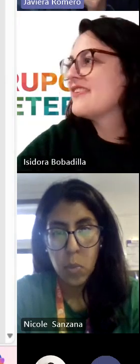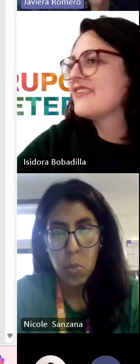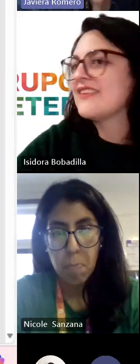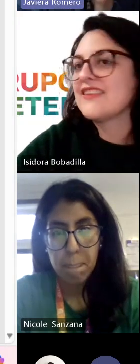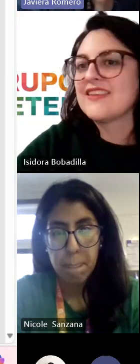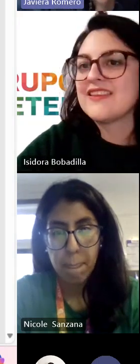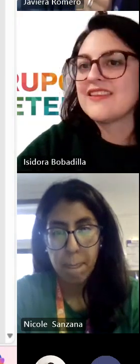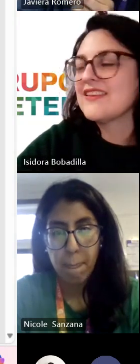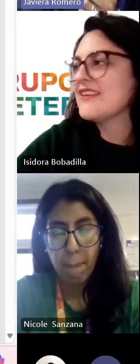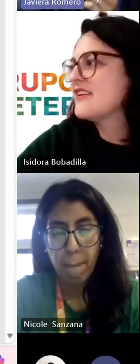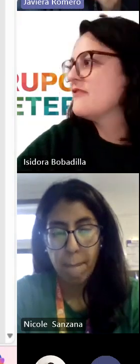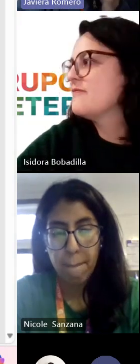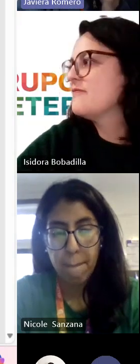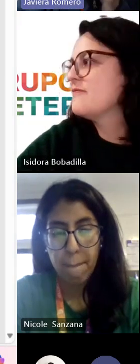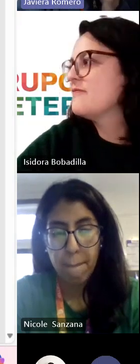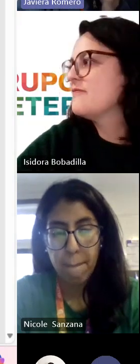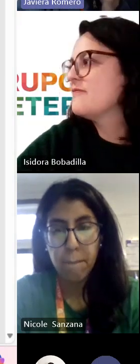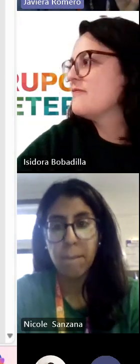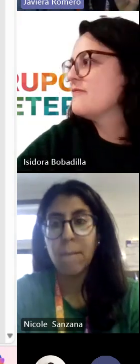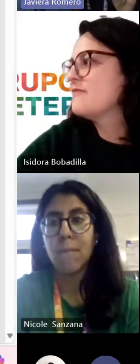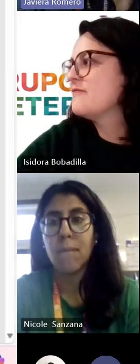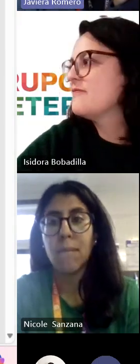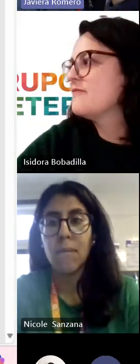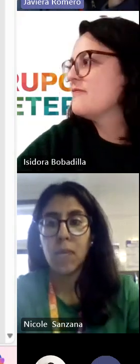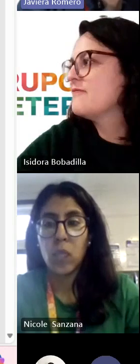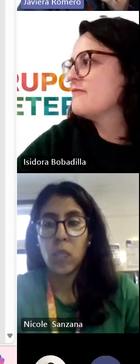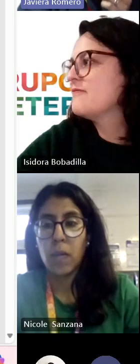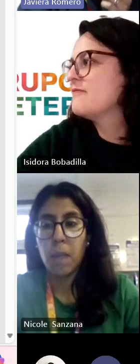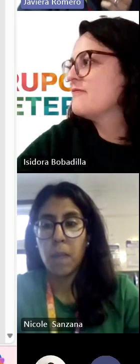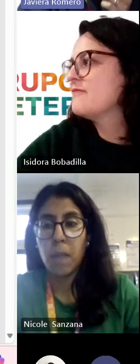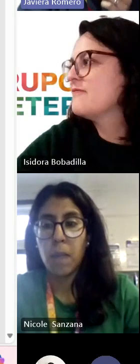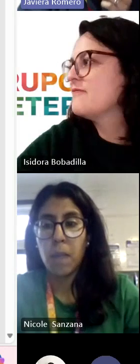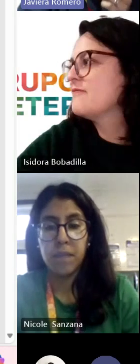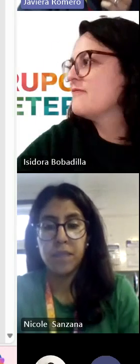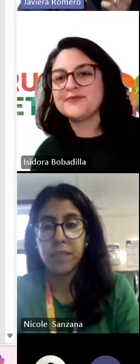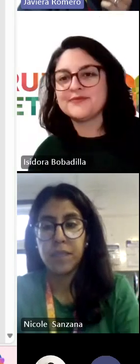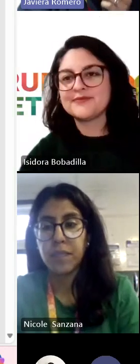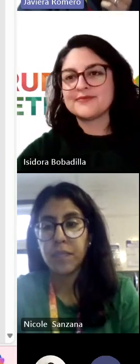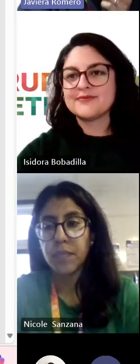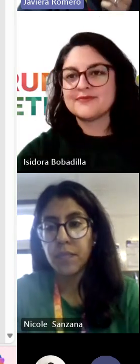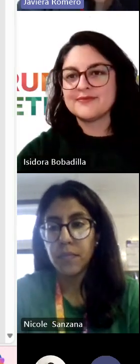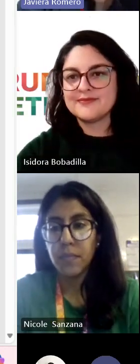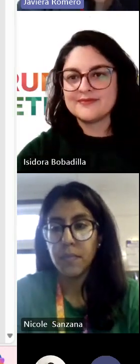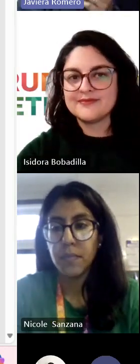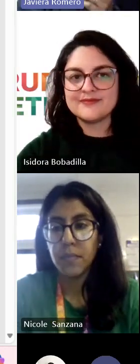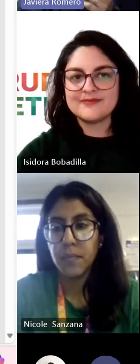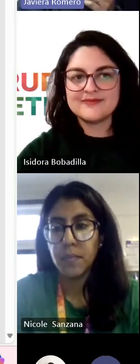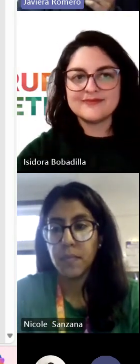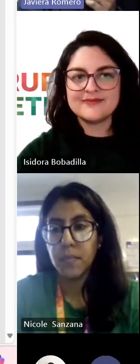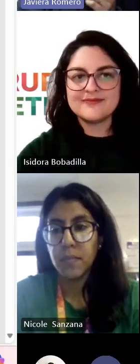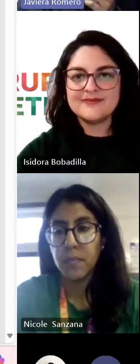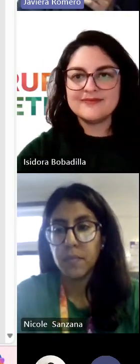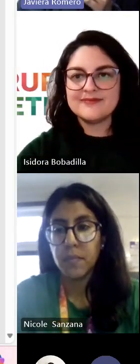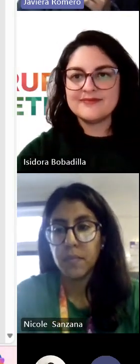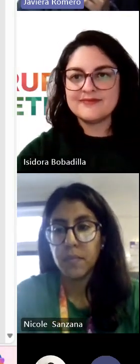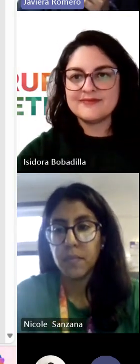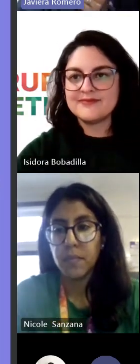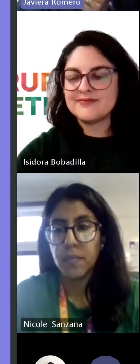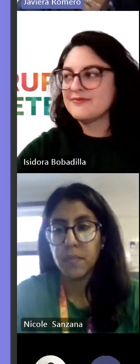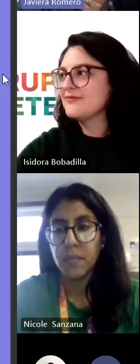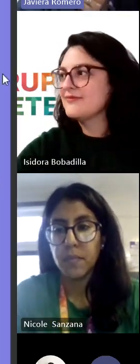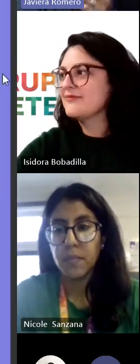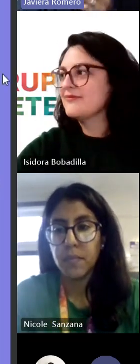Ahora sí. Buenas tardes. Muchas gracias, Isidora, por la presentación. Bueno, encantado de poder estar con